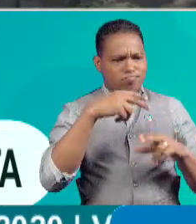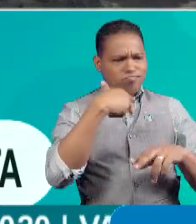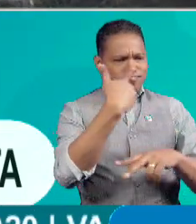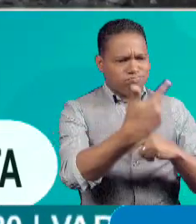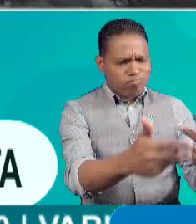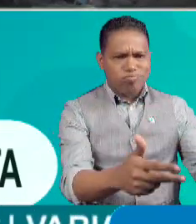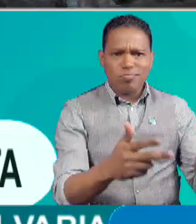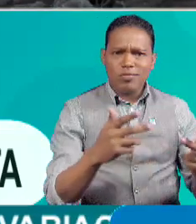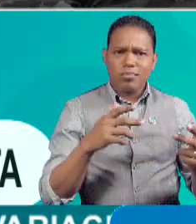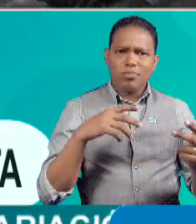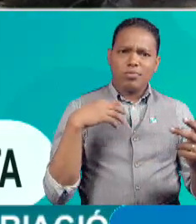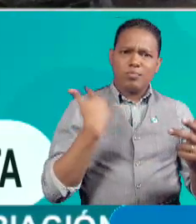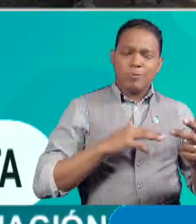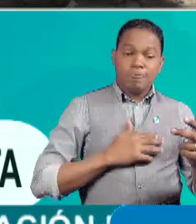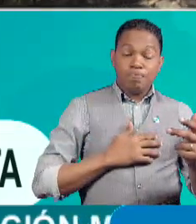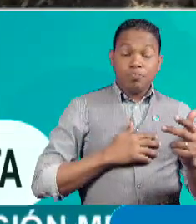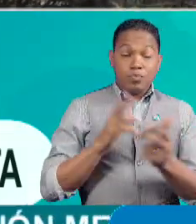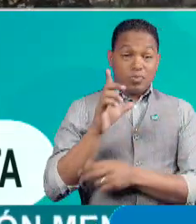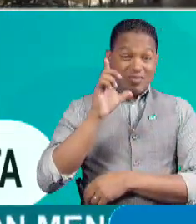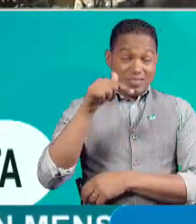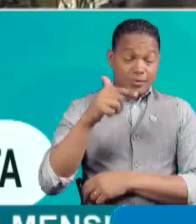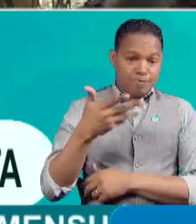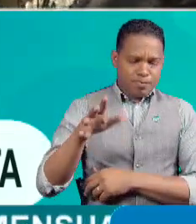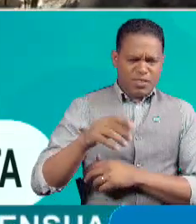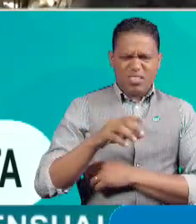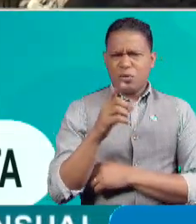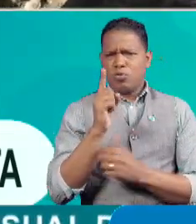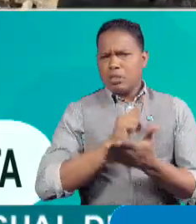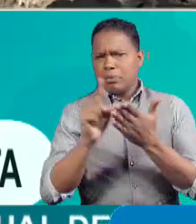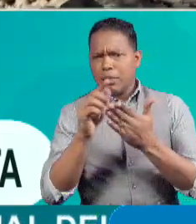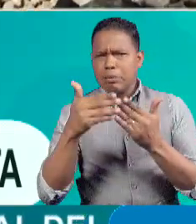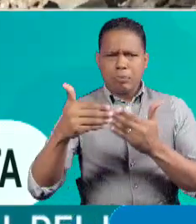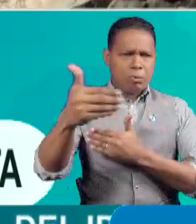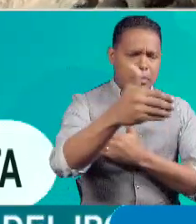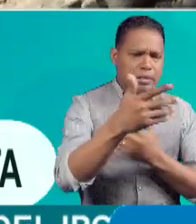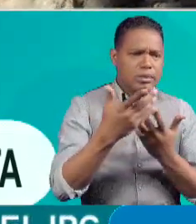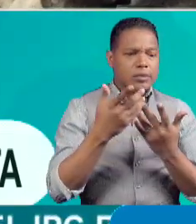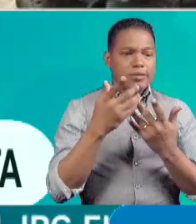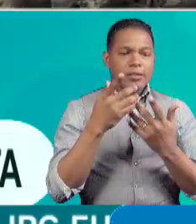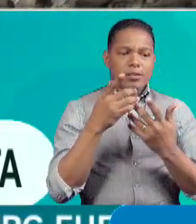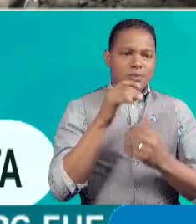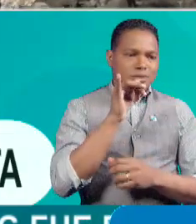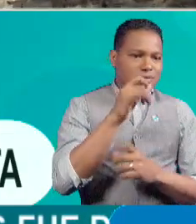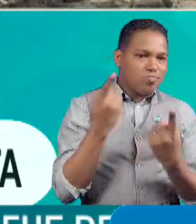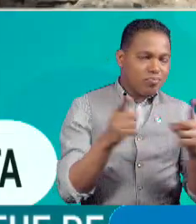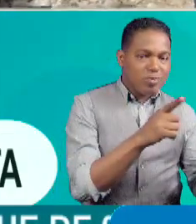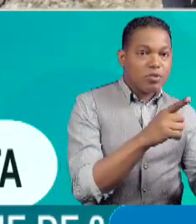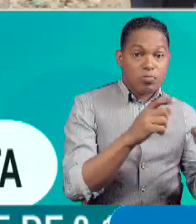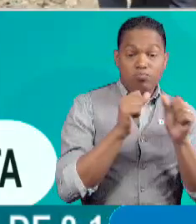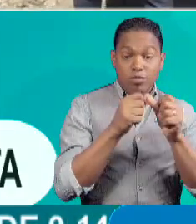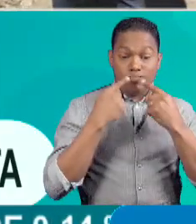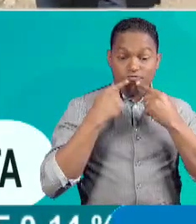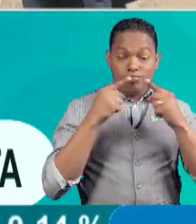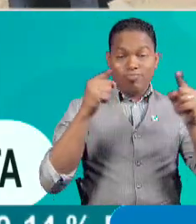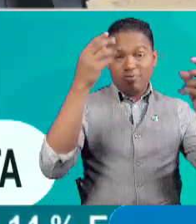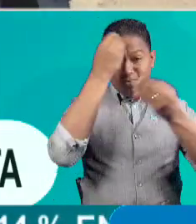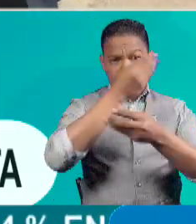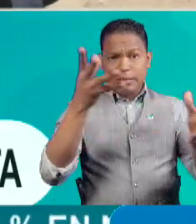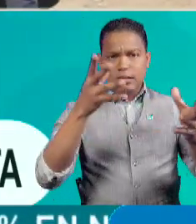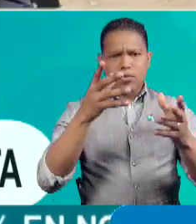Sin embargo, luego de un poco más de una semana, esta tragedia continúa siendo noticia luego de que el